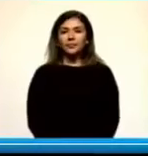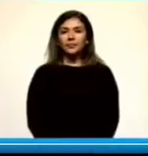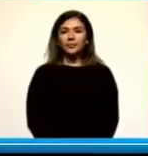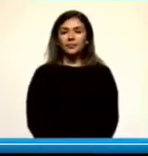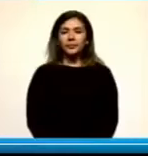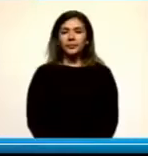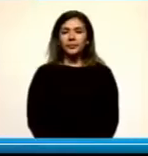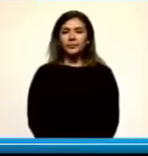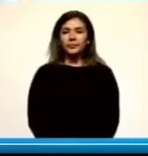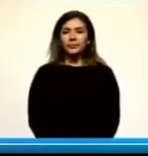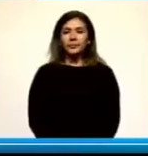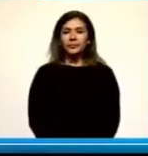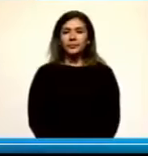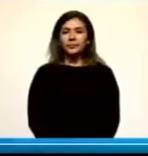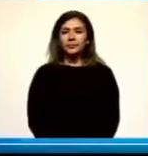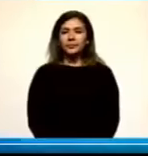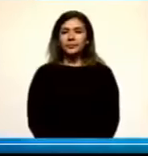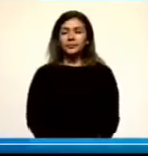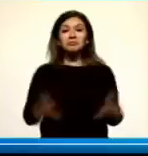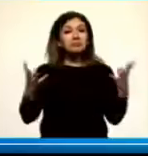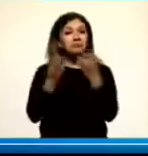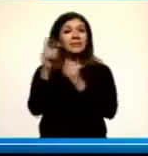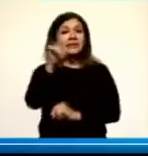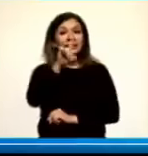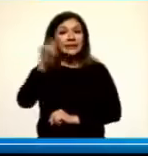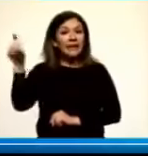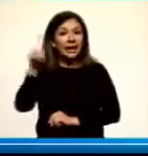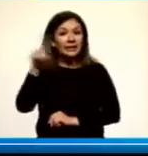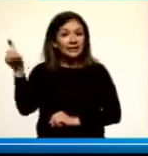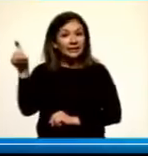90 y 100.